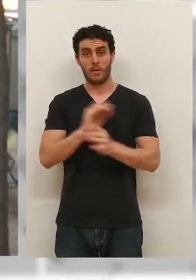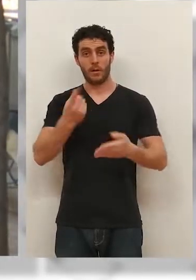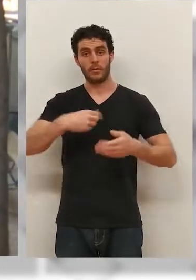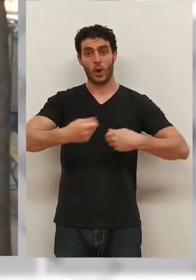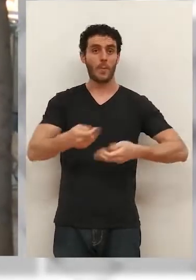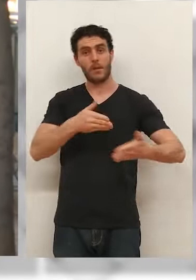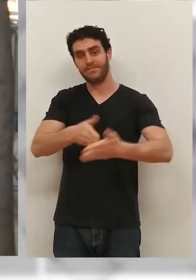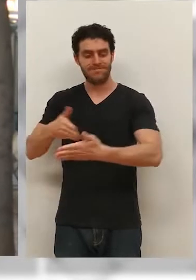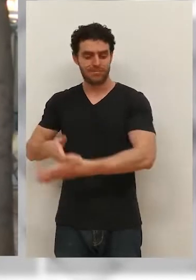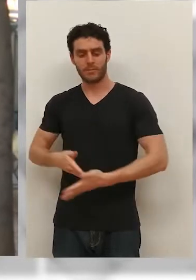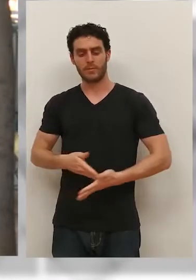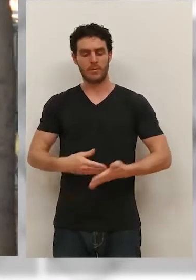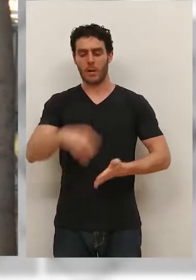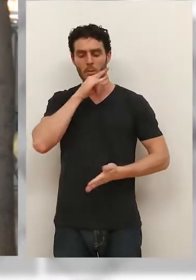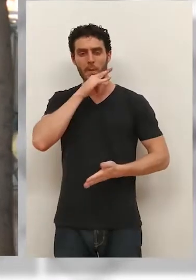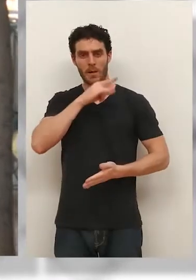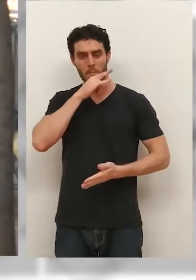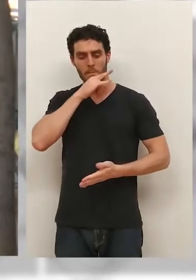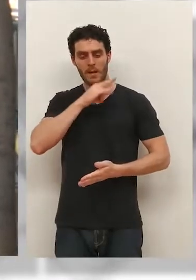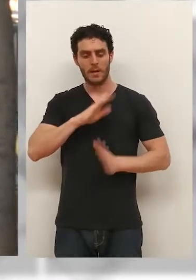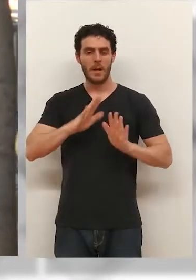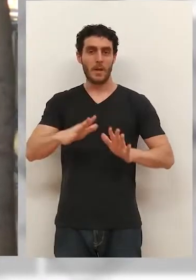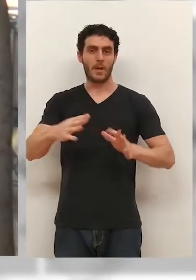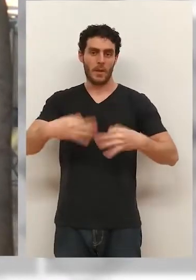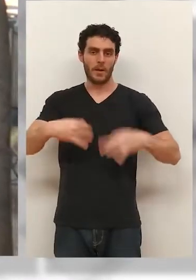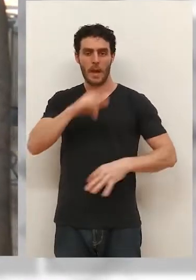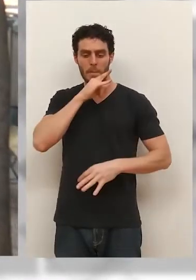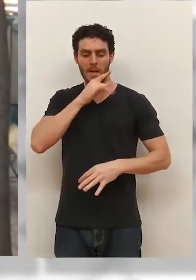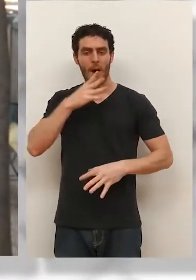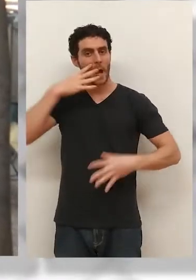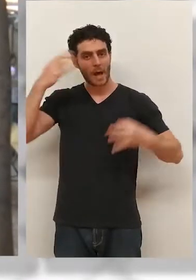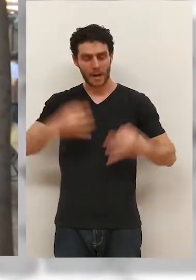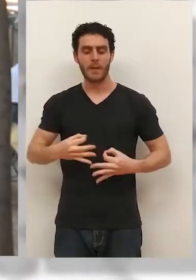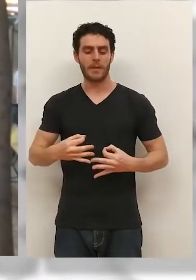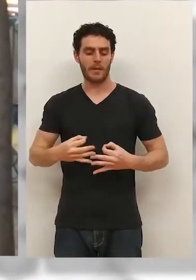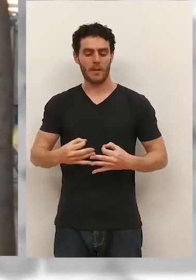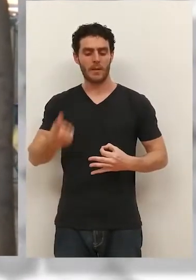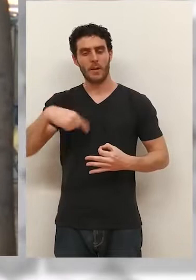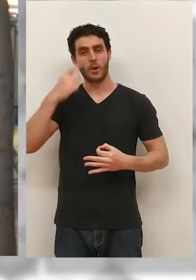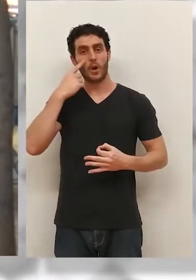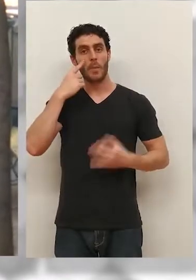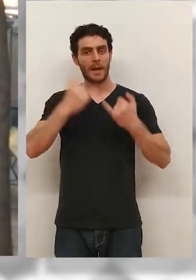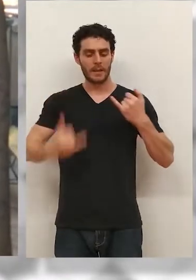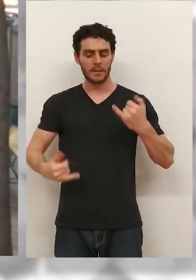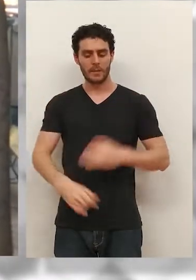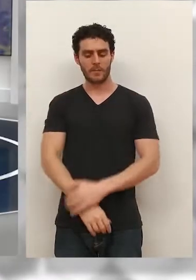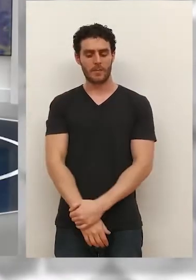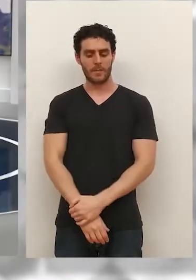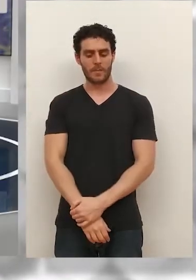los comercios que hay en la zona, pues muy mal. Mal, mal, mal, pero de verdad mal. Ahora es cuando realmente vamos a ver una